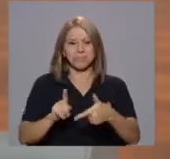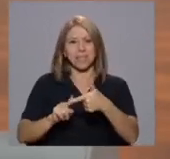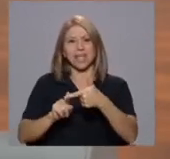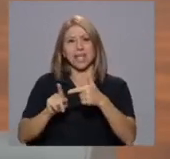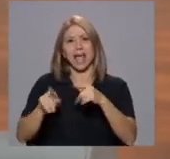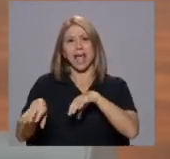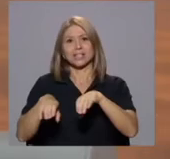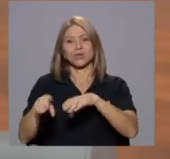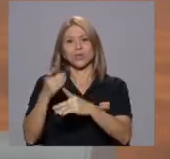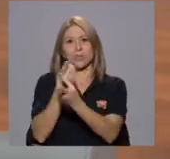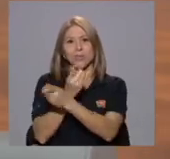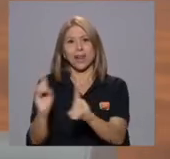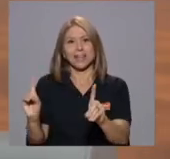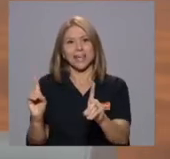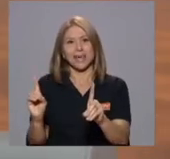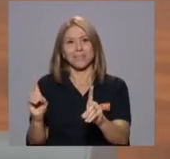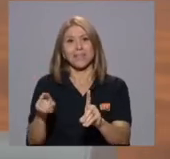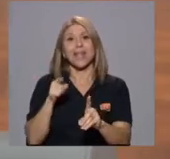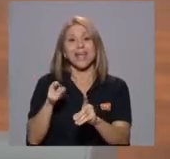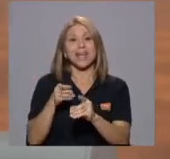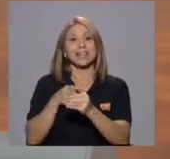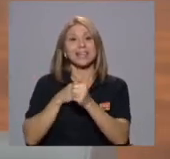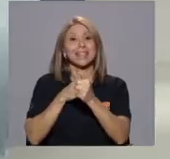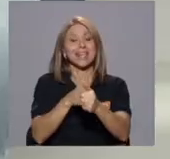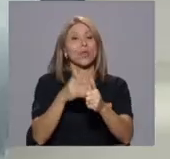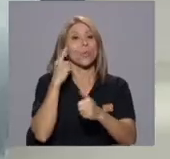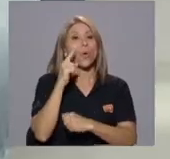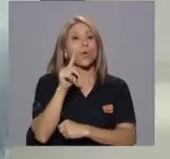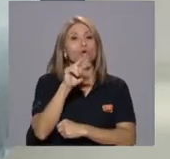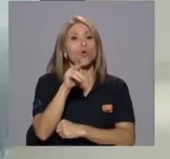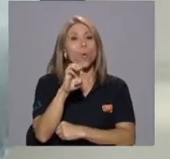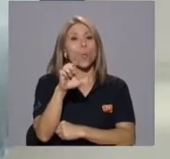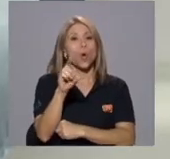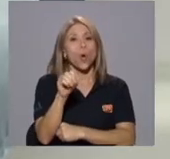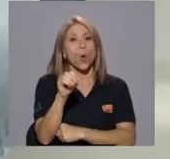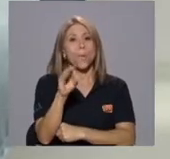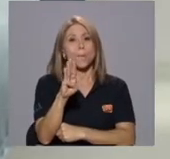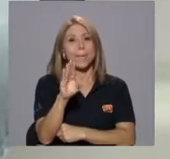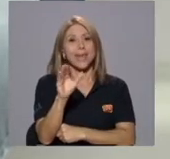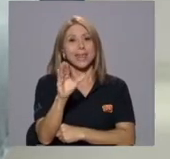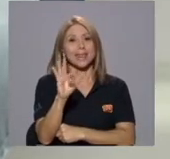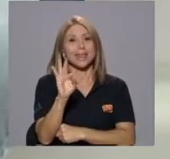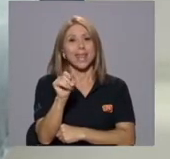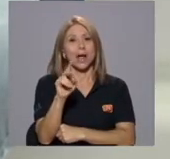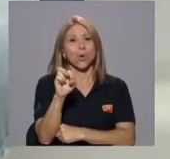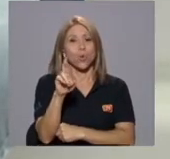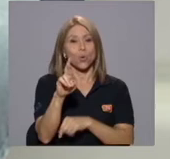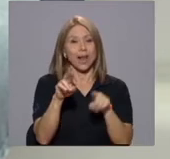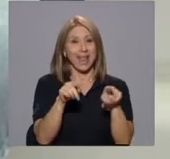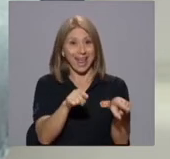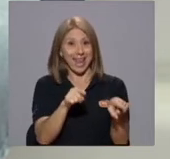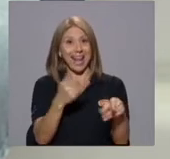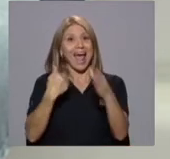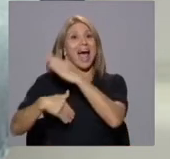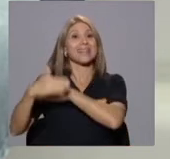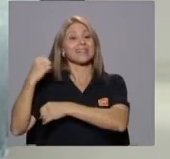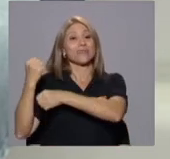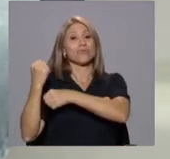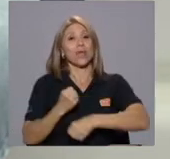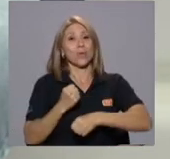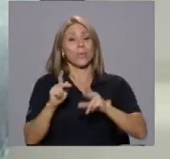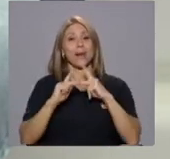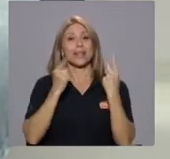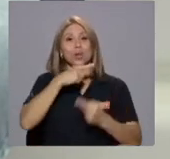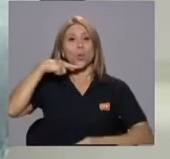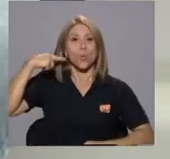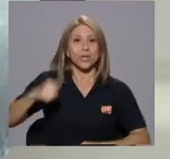Democrática, dirigido por Rómulo Betancourt, quien había sido fundador del Partido Comunista de Costa Rica y quien vivió en